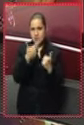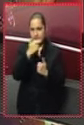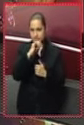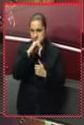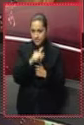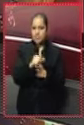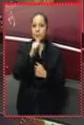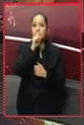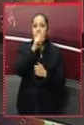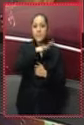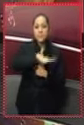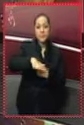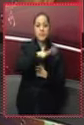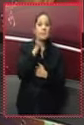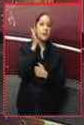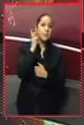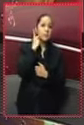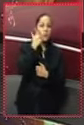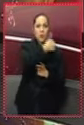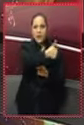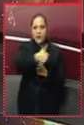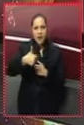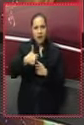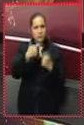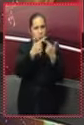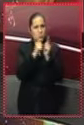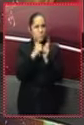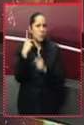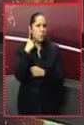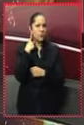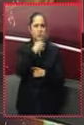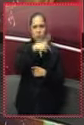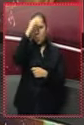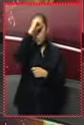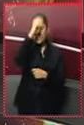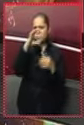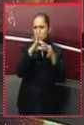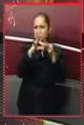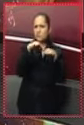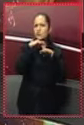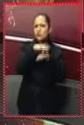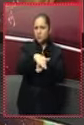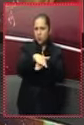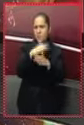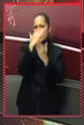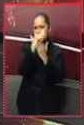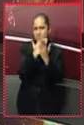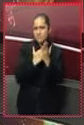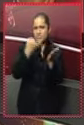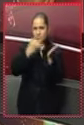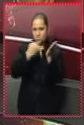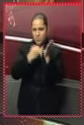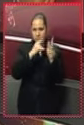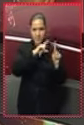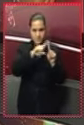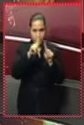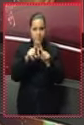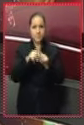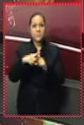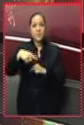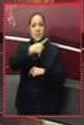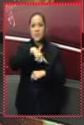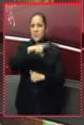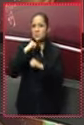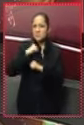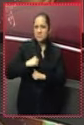la Cámara Baja fijaron sus posicionamientos en tribuna respecto a esta miscelánea fiscal. Los primeros en hacer uso de la palabra fueron legisladores de los grupos